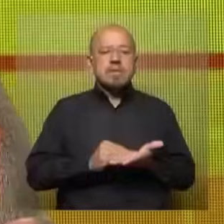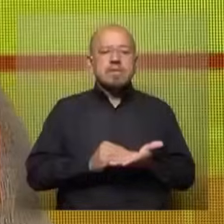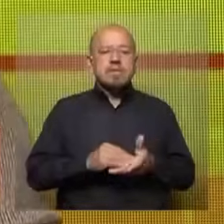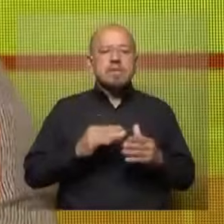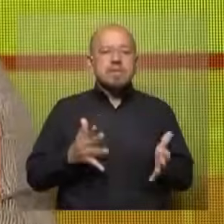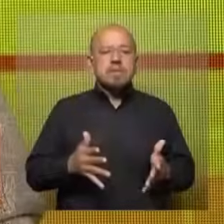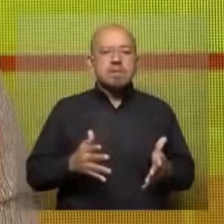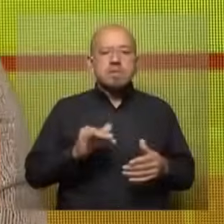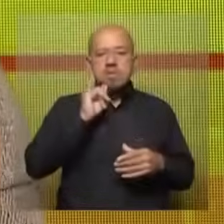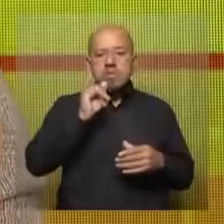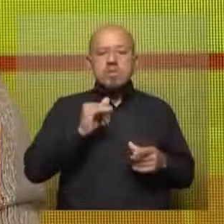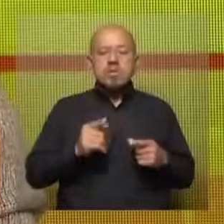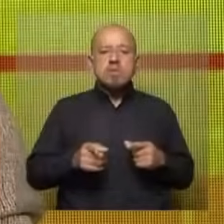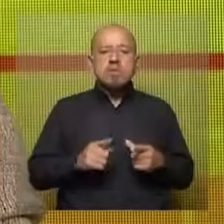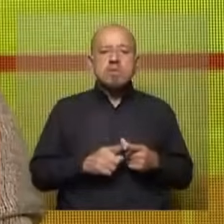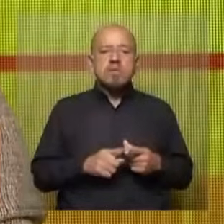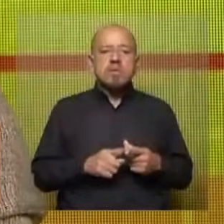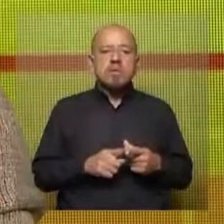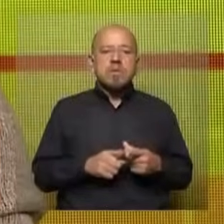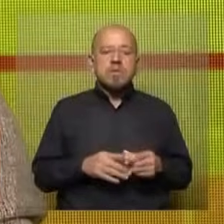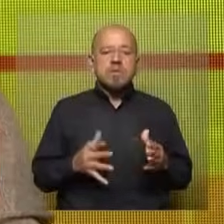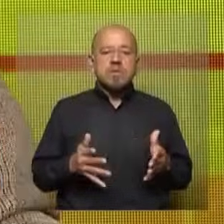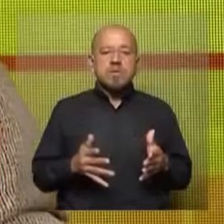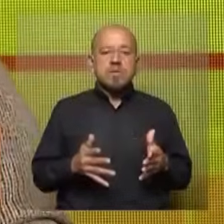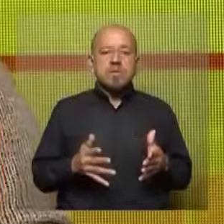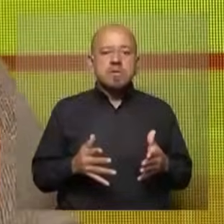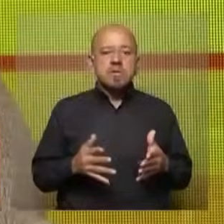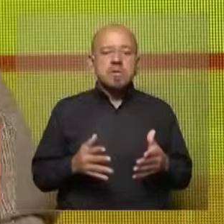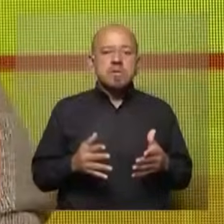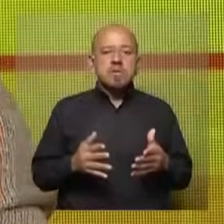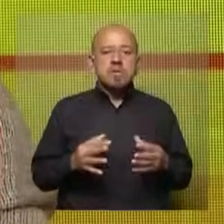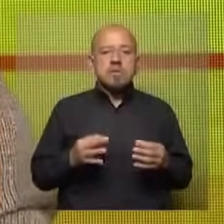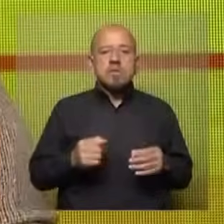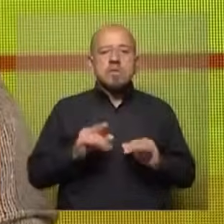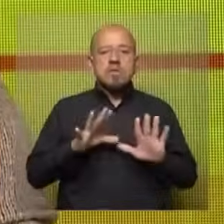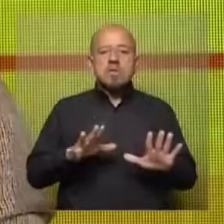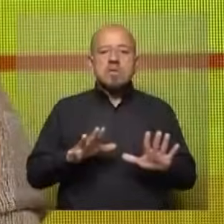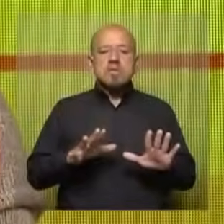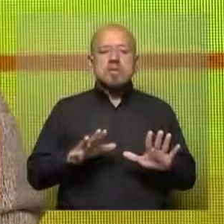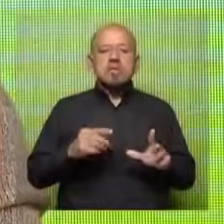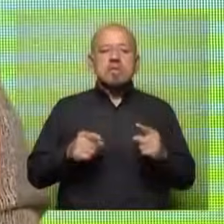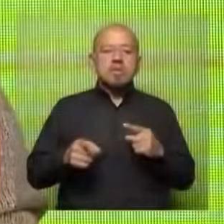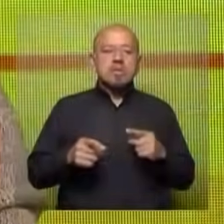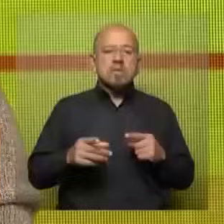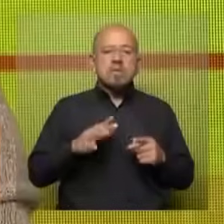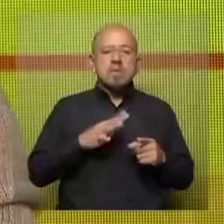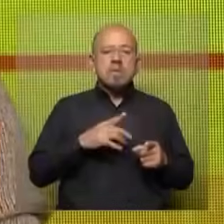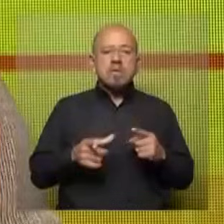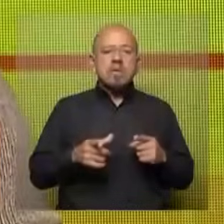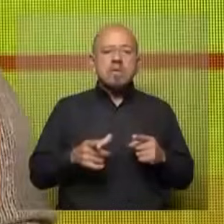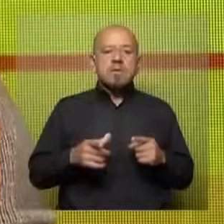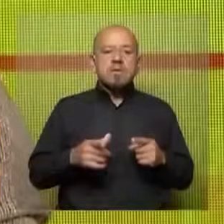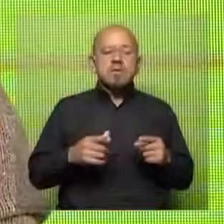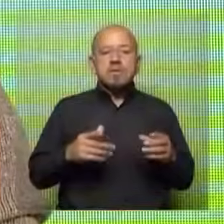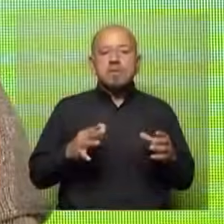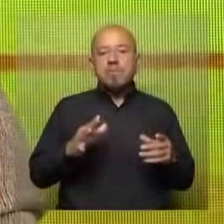para recibir denuncias? ¿Y cuántas? Llegan 10, pero ¿cuántas quedan en el camino o cuántas tratan de